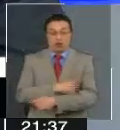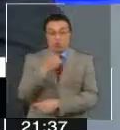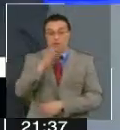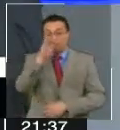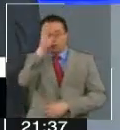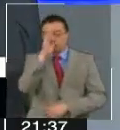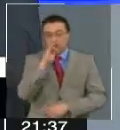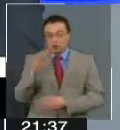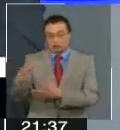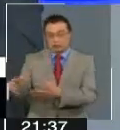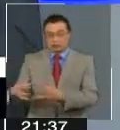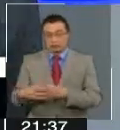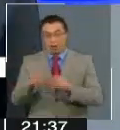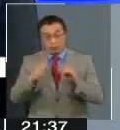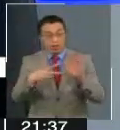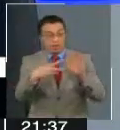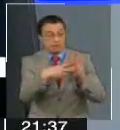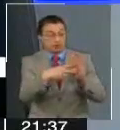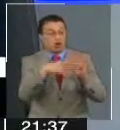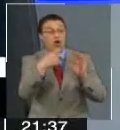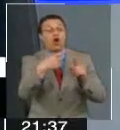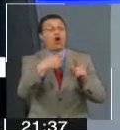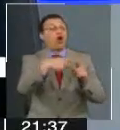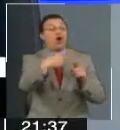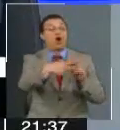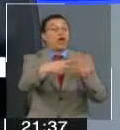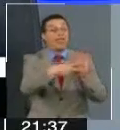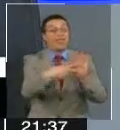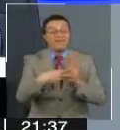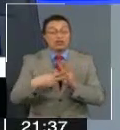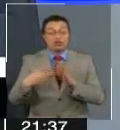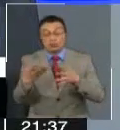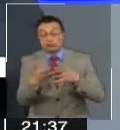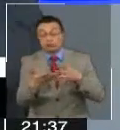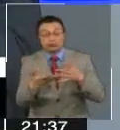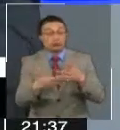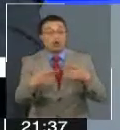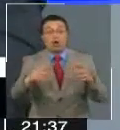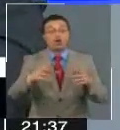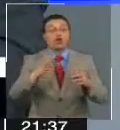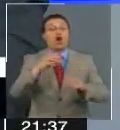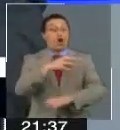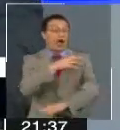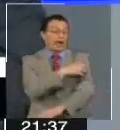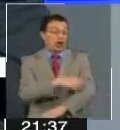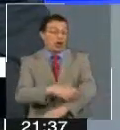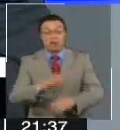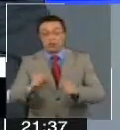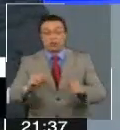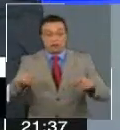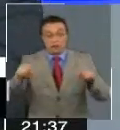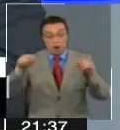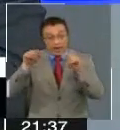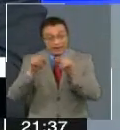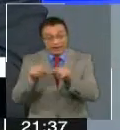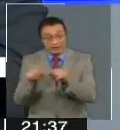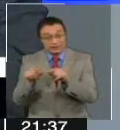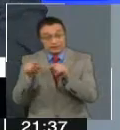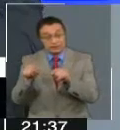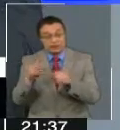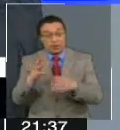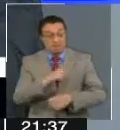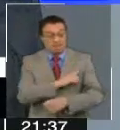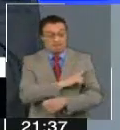¿ya? Puede ser de la división, podría ser de otra división, puede ser de una Contraloría regional, etc. En este caso, esa